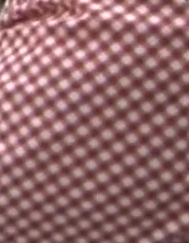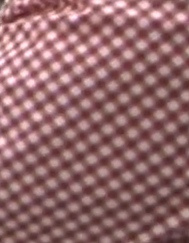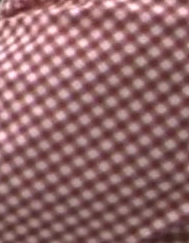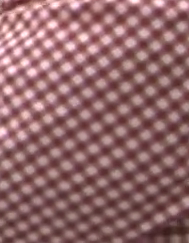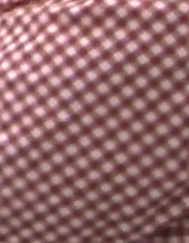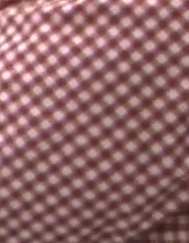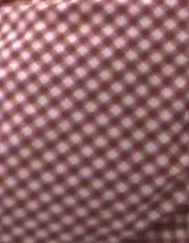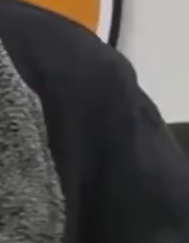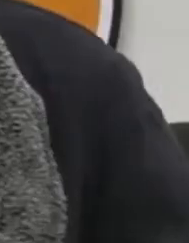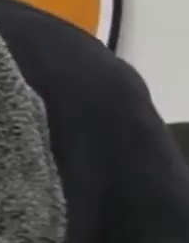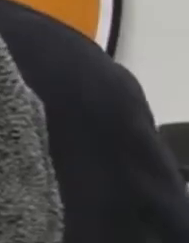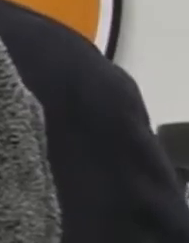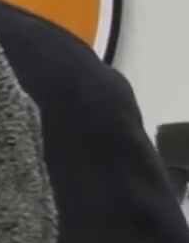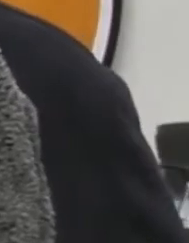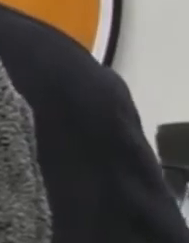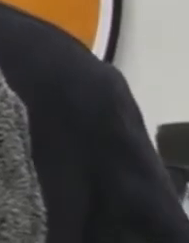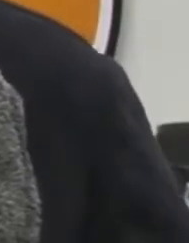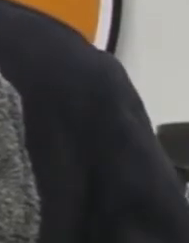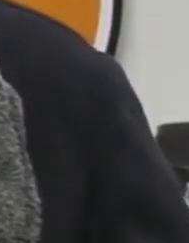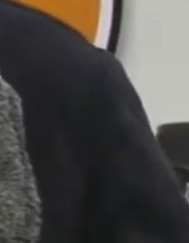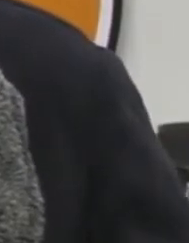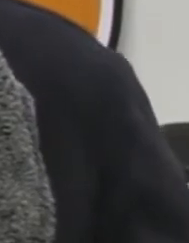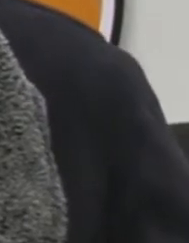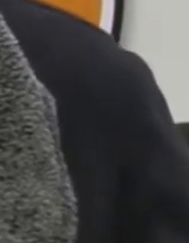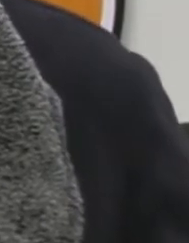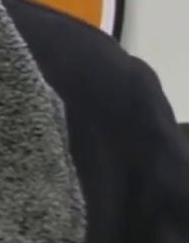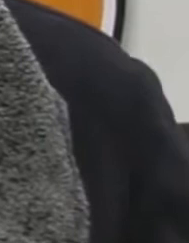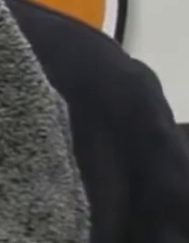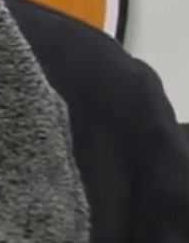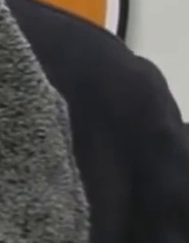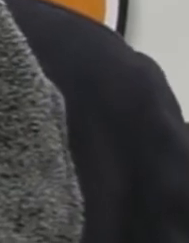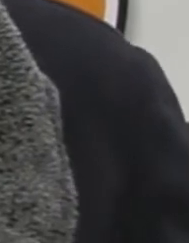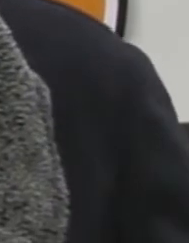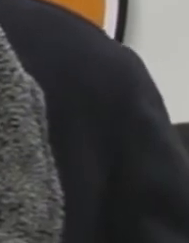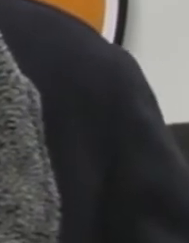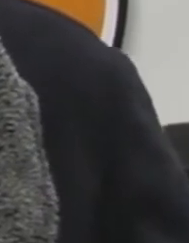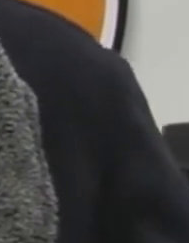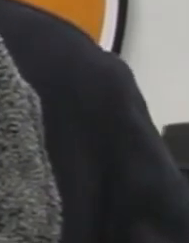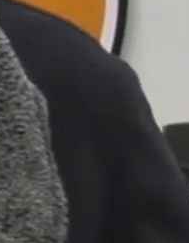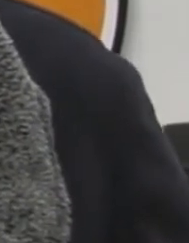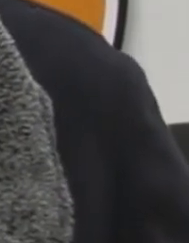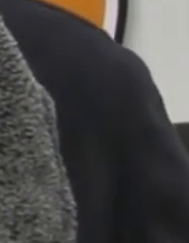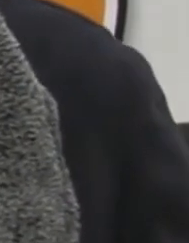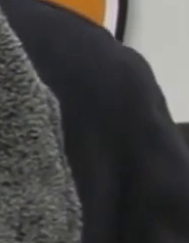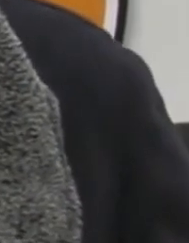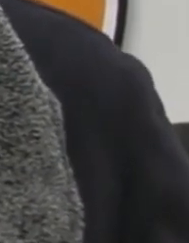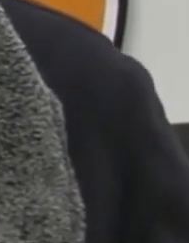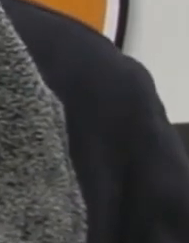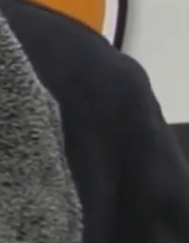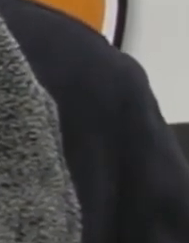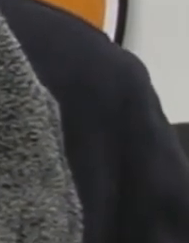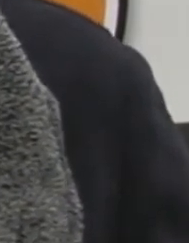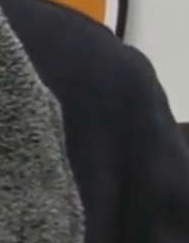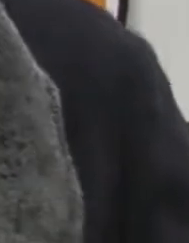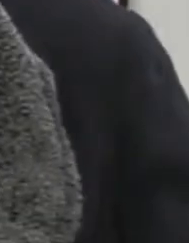Que ha habido una aceptación, un mogollón de gente aquí trabajando y viendo que realmente este modelo es posible y se puede